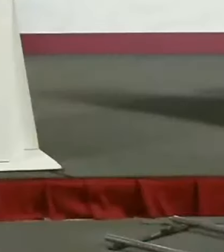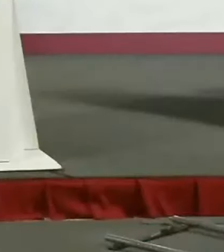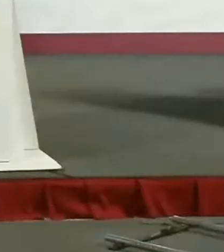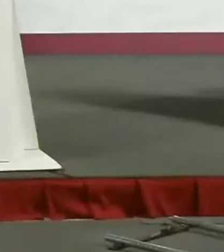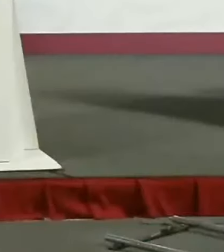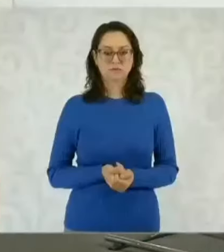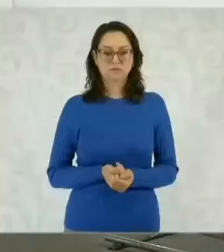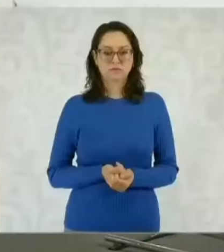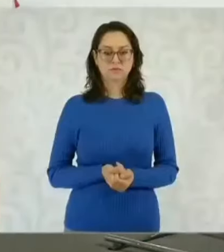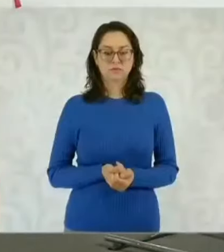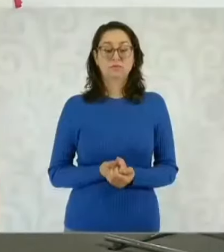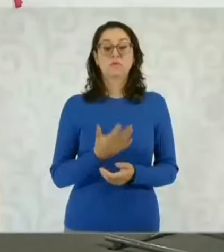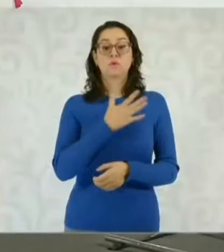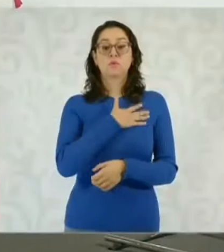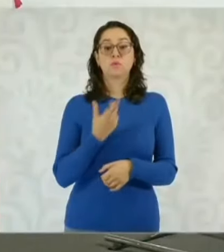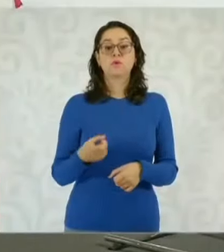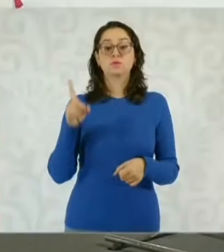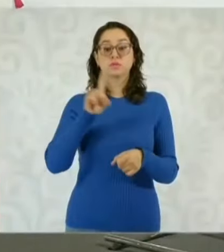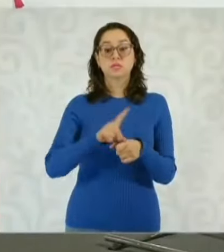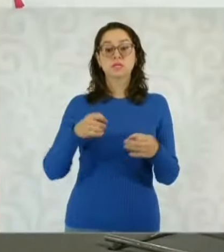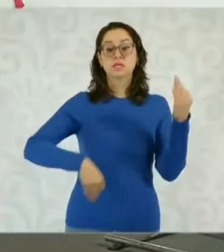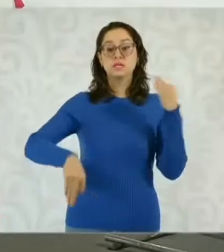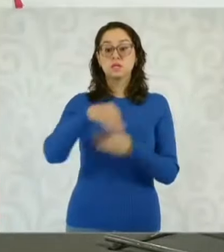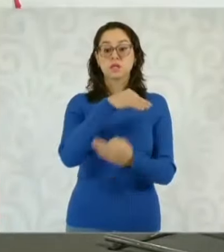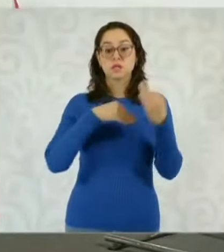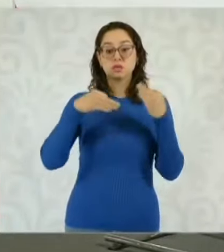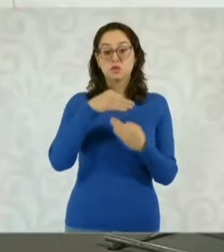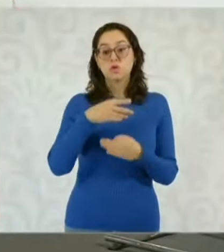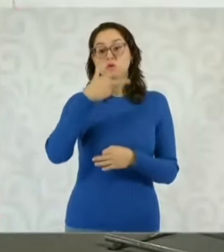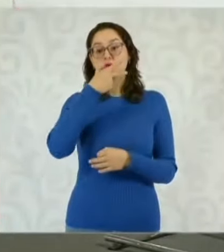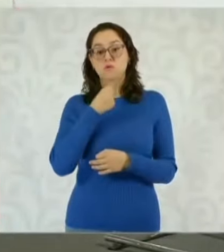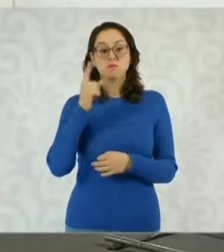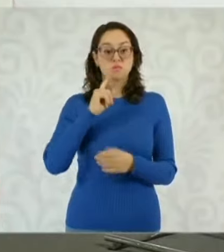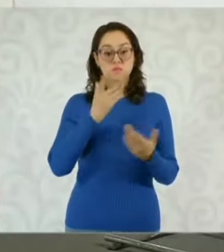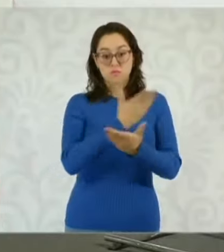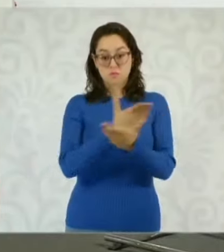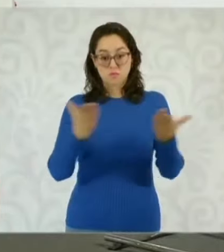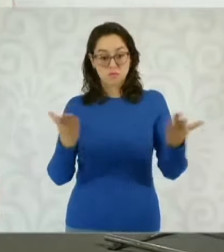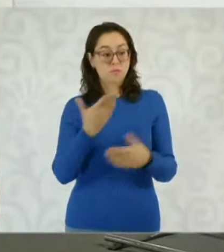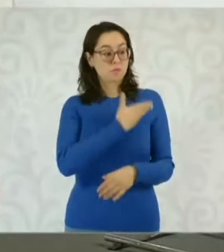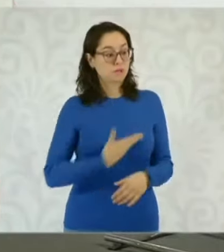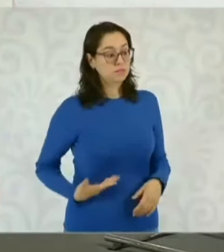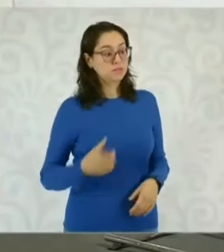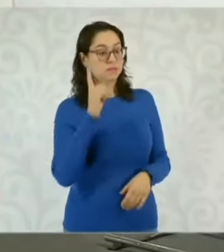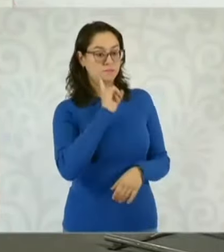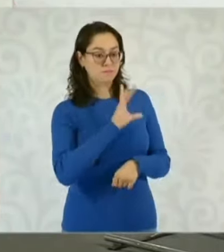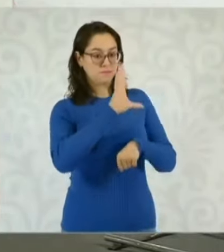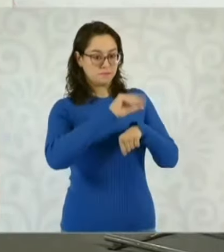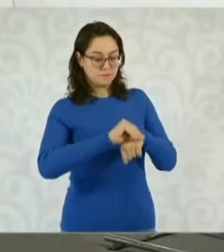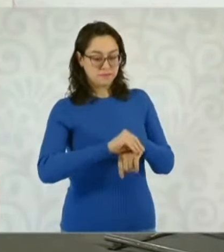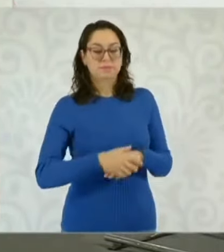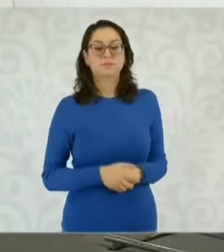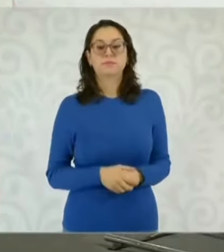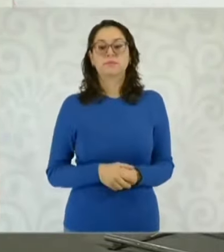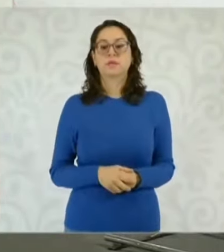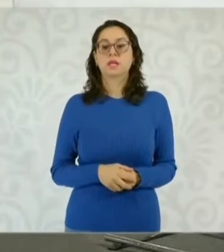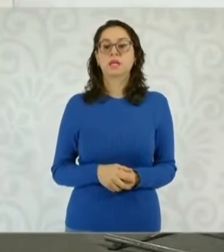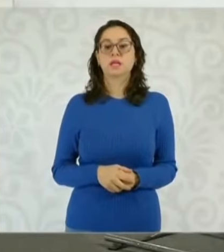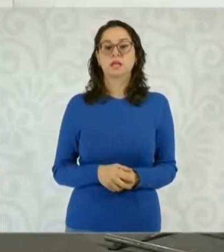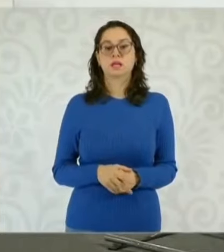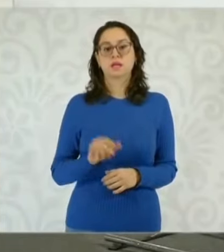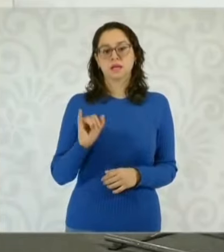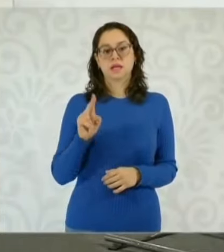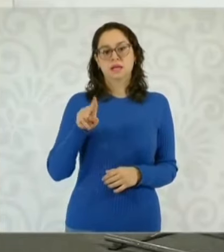buenos días a todos y a todas. Con su permiso, señora presidenta. Por parte del Instituto Nacional de los